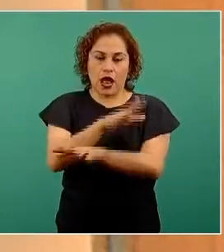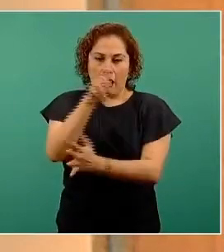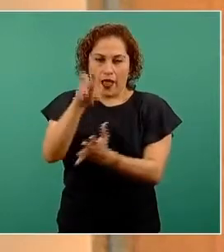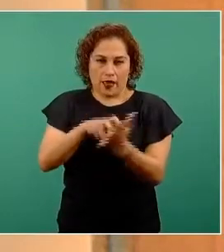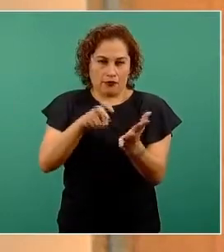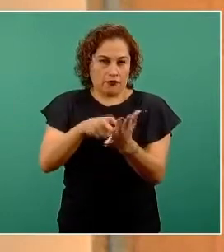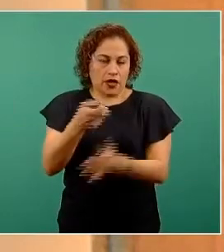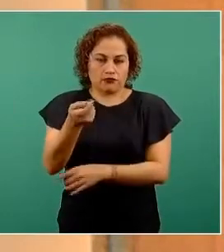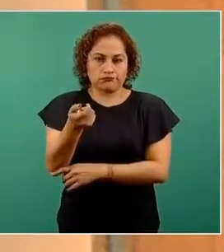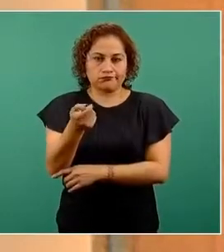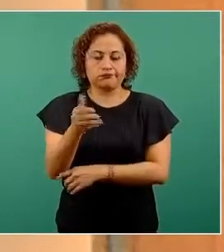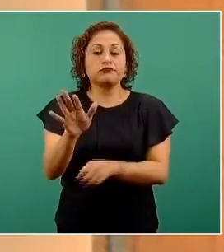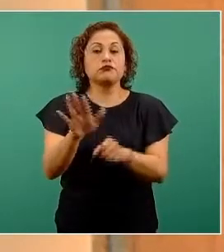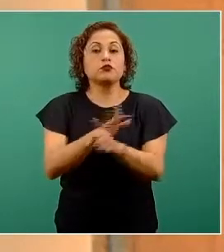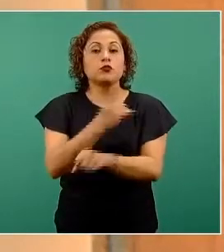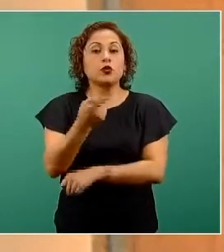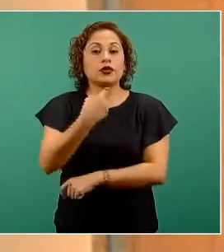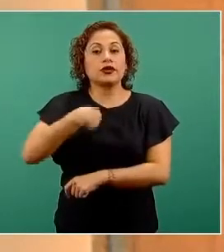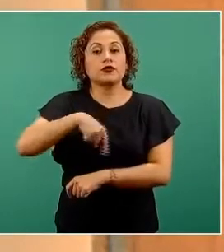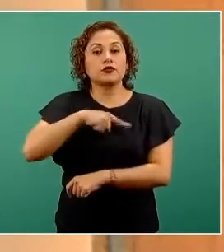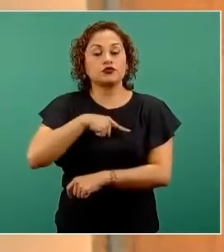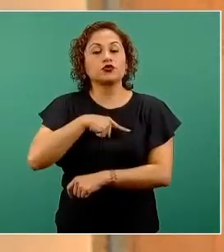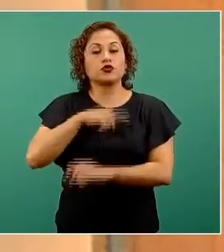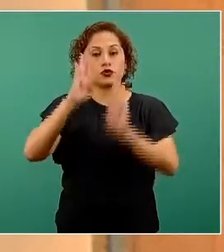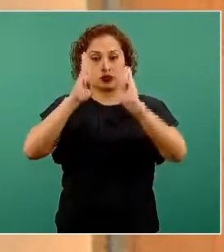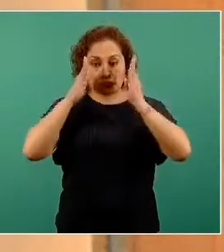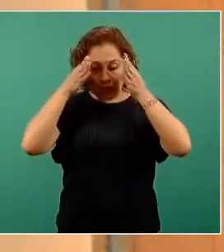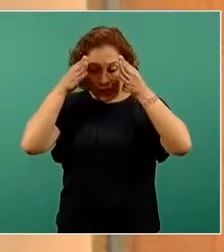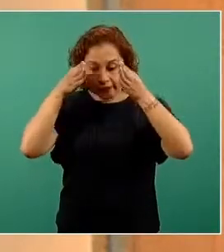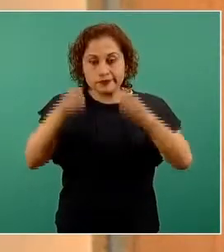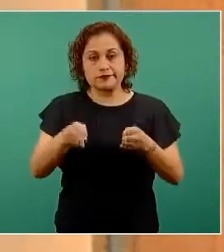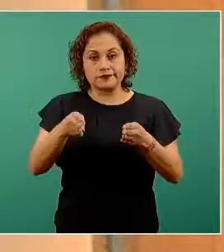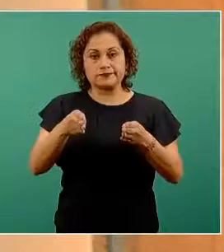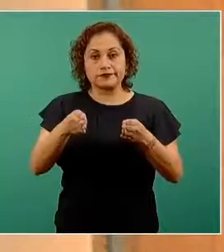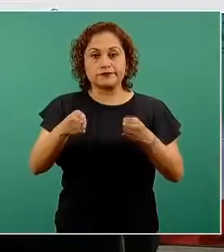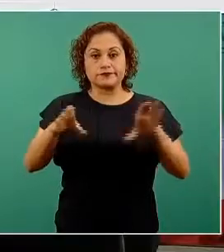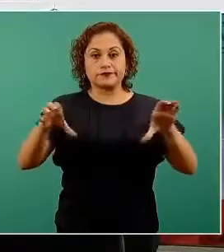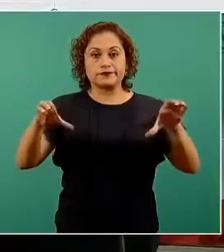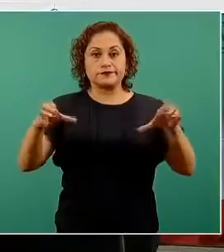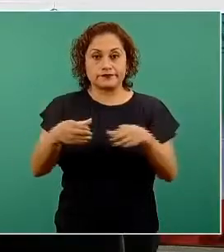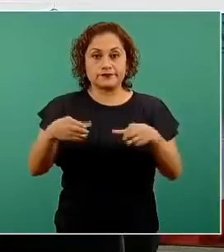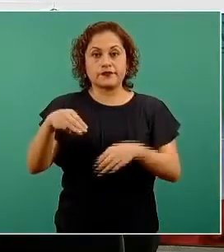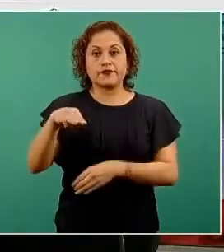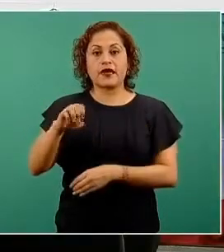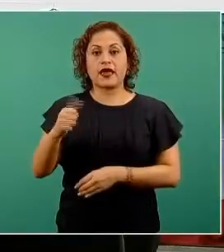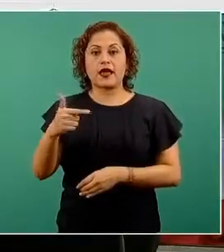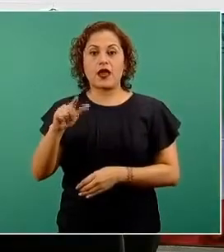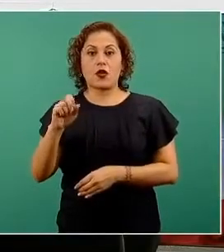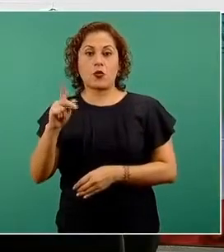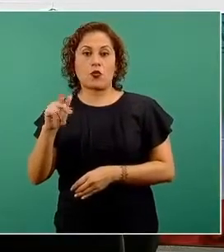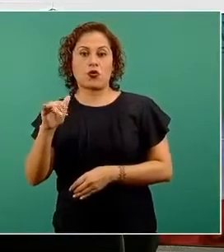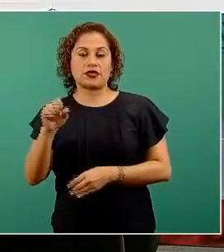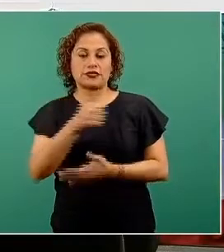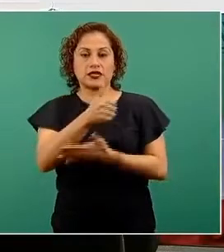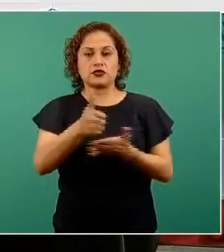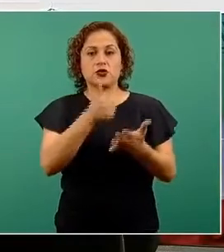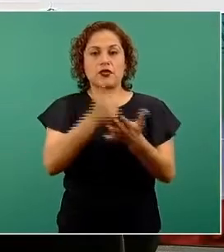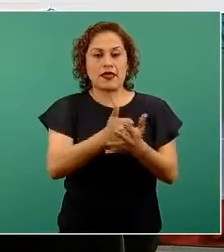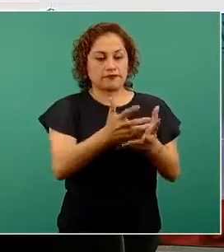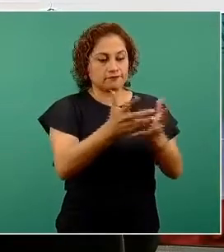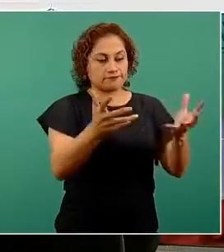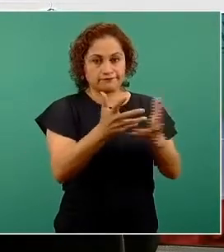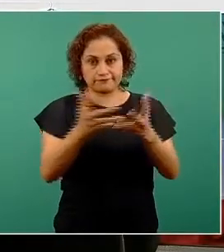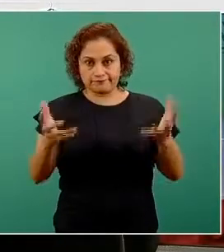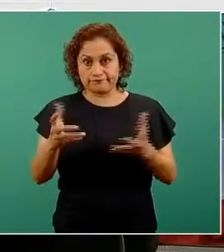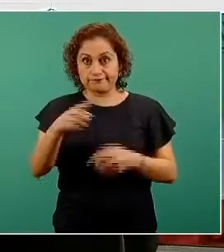modificado porque estamos concentrando la protección en la zona de la megalópolis. 6 entidades federativas de